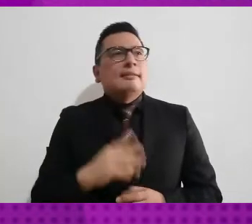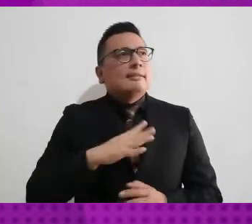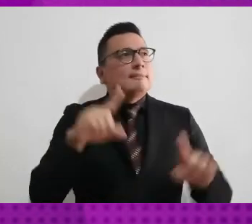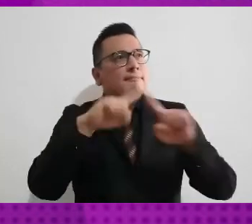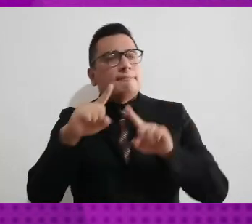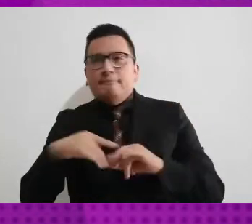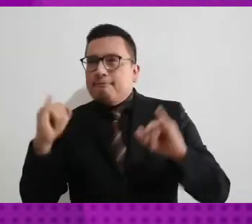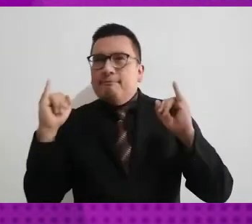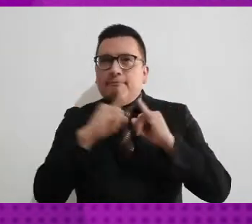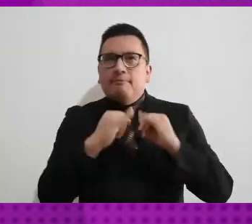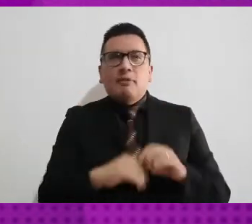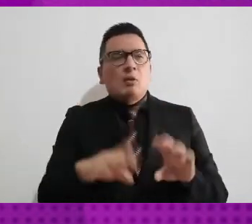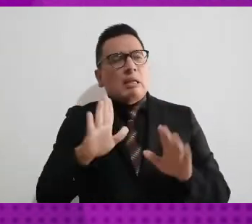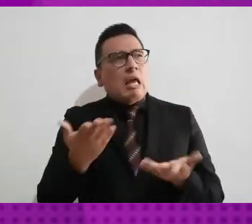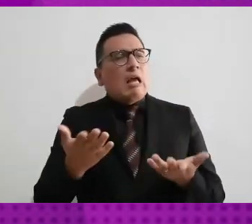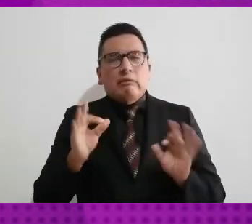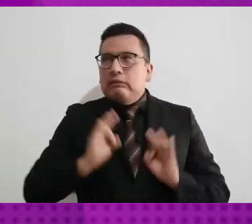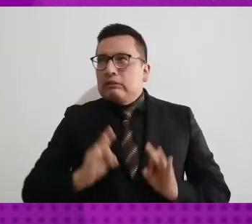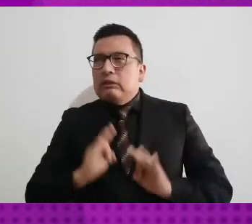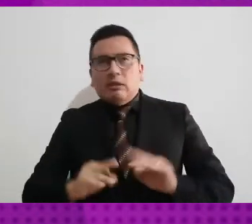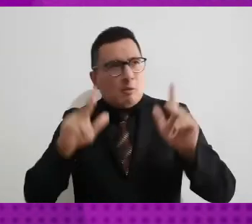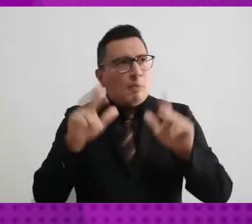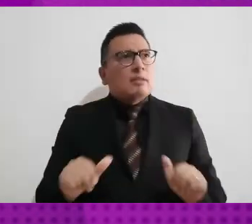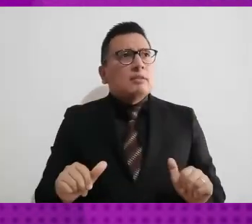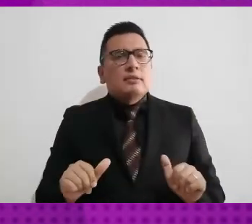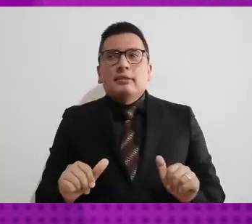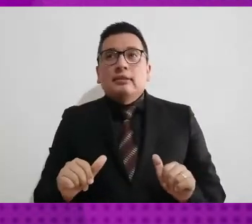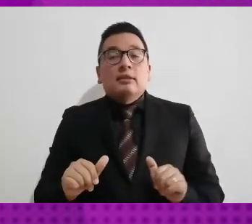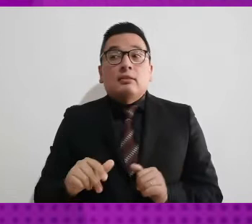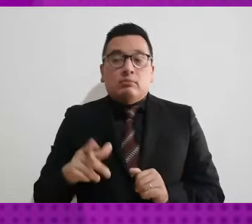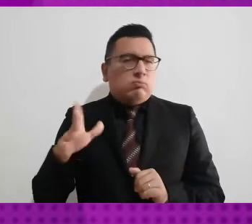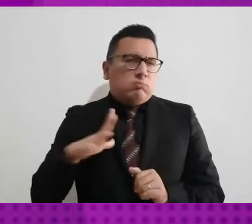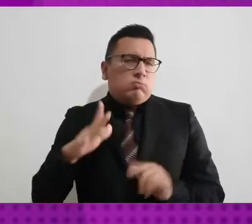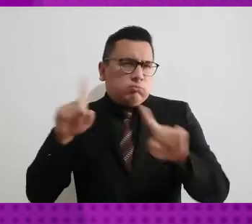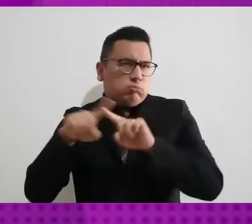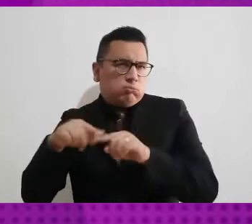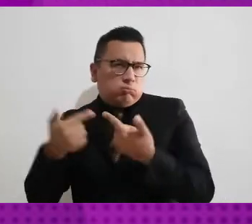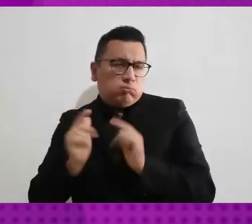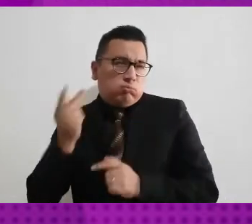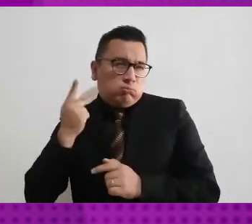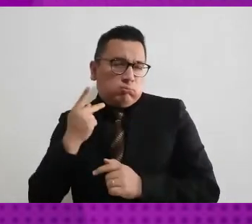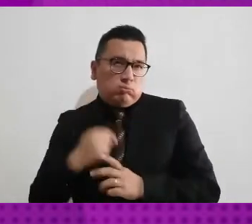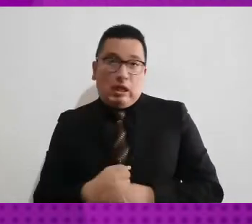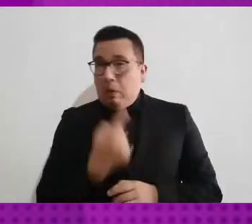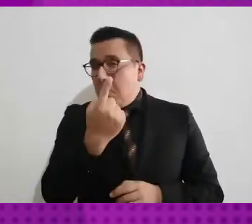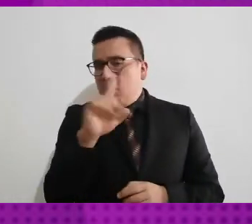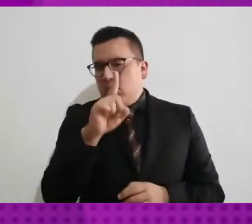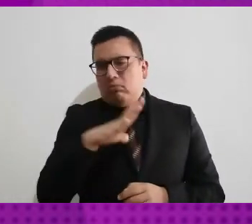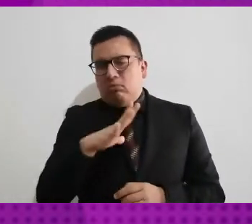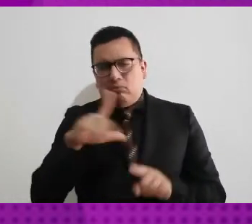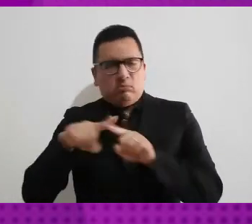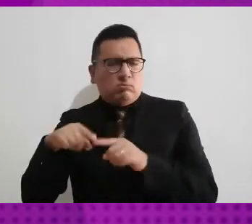dando vía institucional y estabilidad política al país, hubieron varios partidos políticos. No es que hubiera uno nada